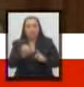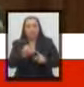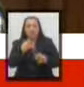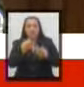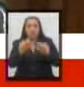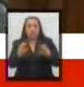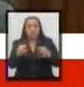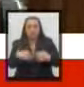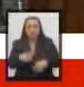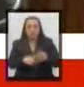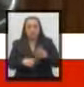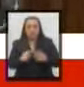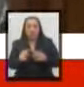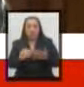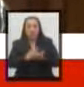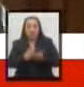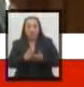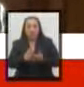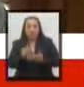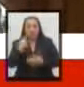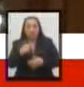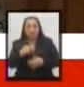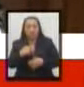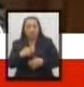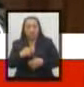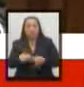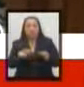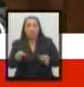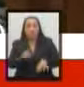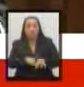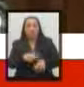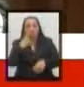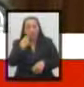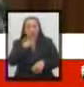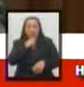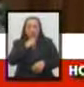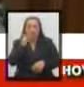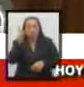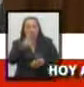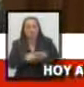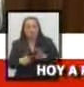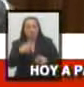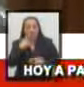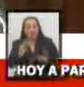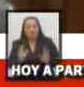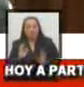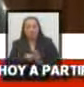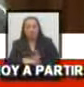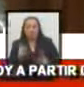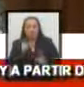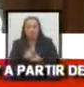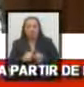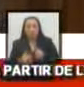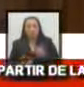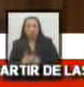que le he dicho públicamente y es que es una orientación para políticas de género. Eso es muy difícil que lo hagan los hombres, a menos que lleguemos con nuevos